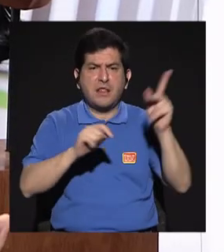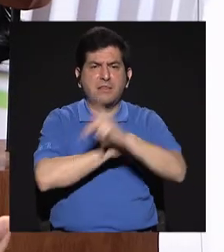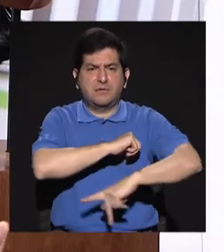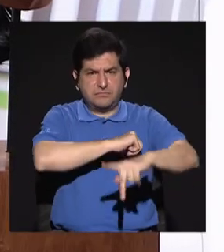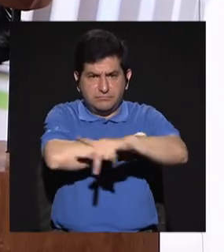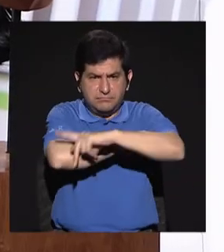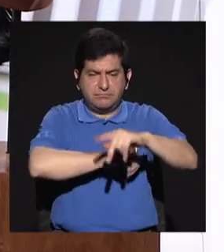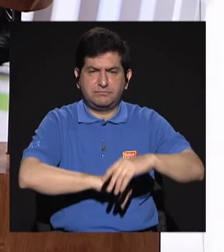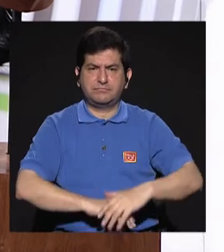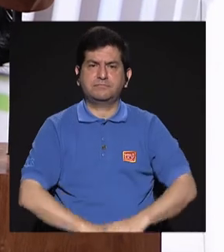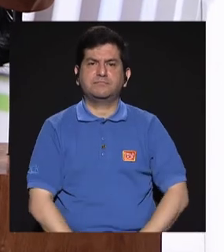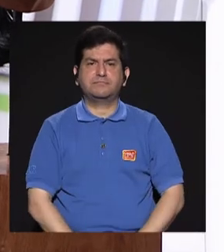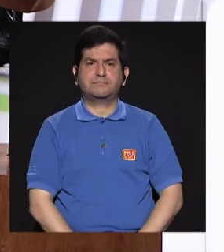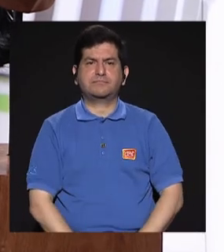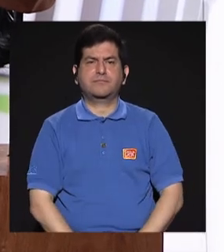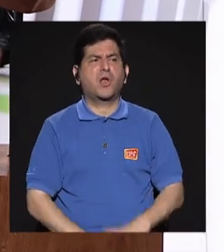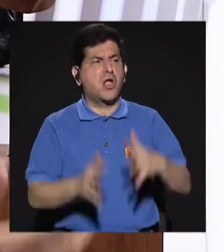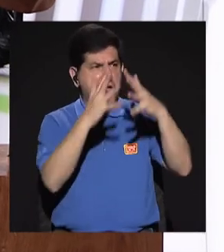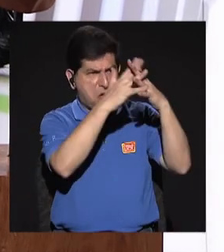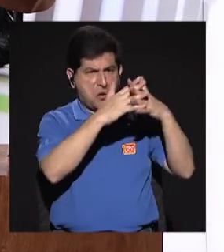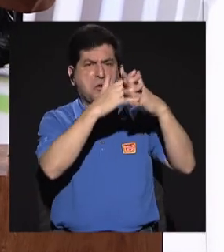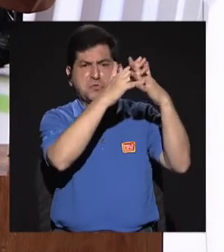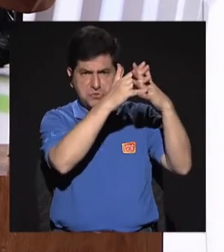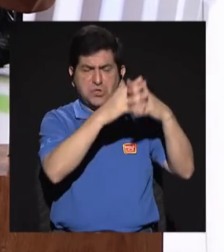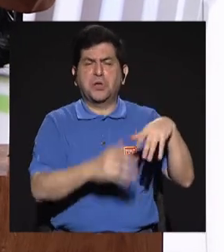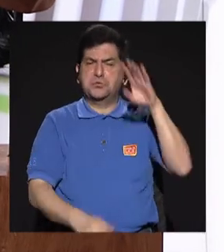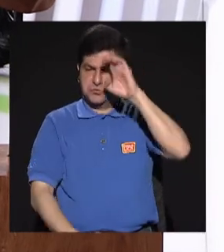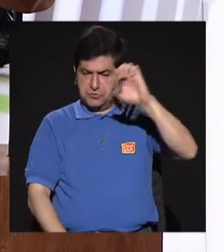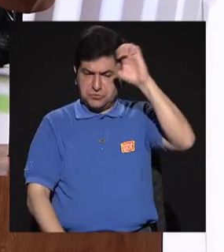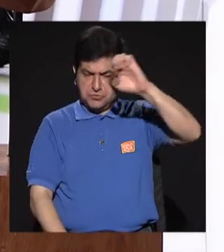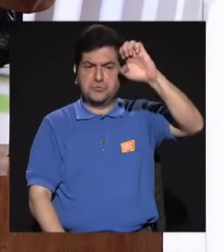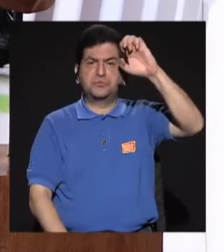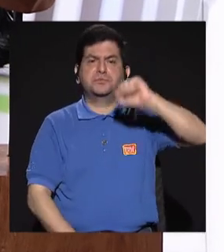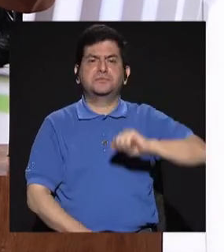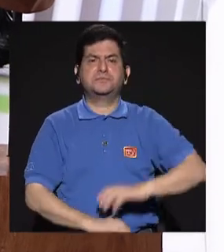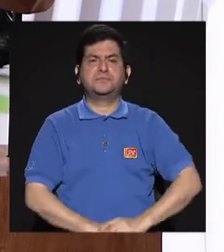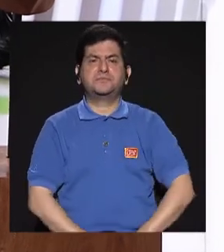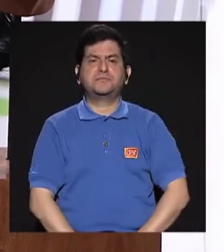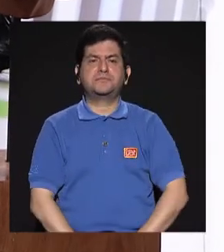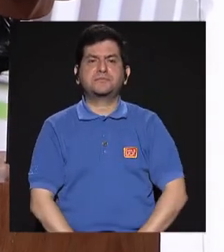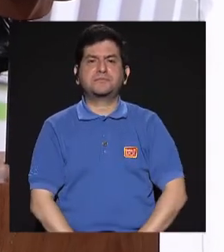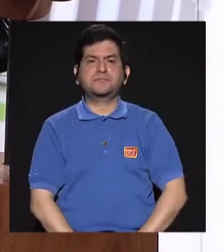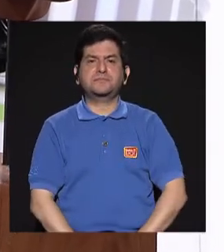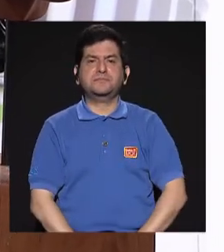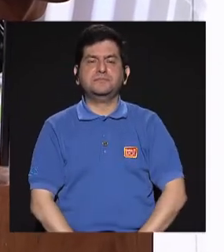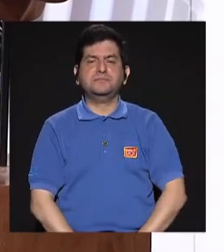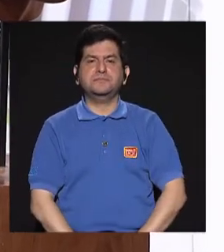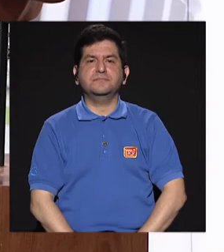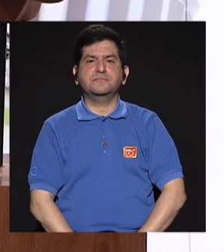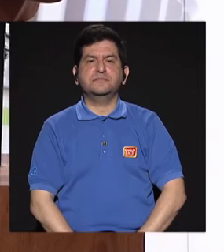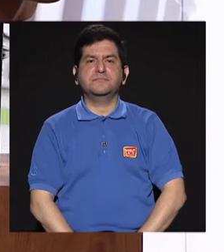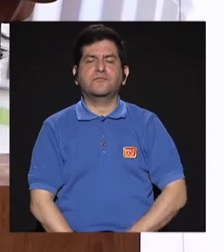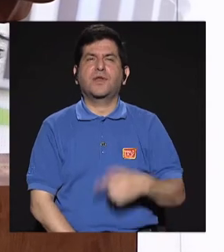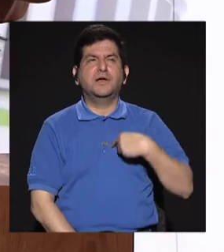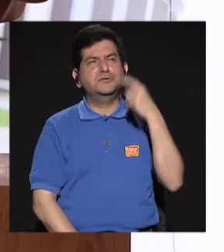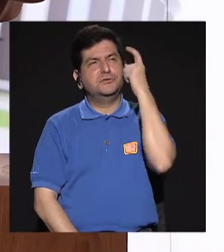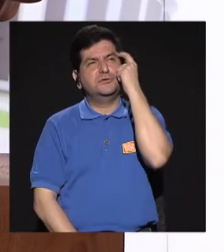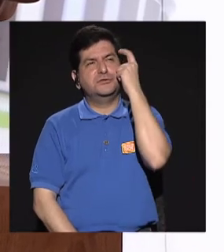desarrollado en otros países verán en eeuu en europa tiempo entonces